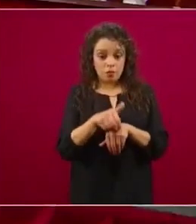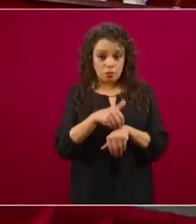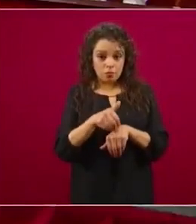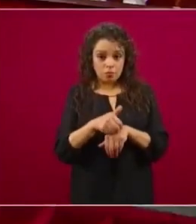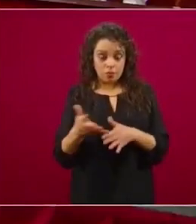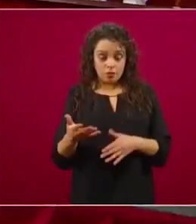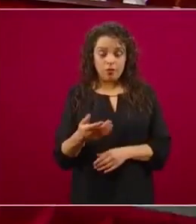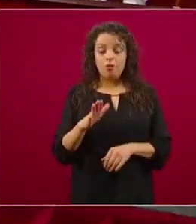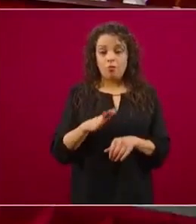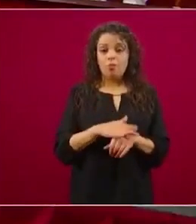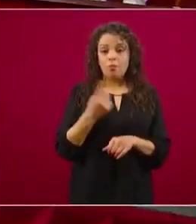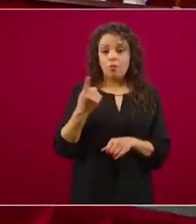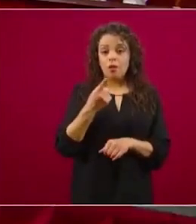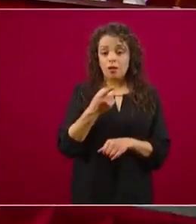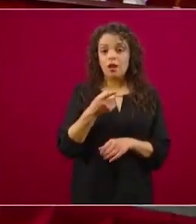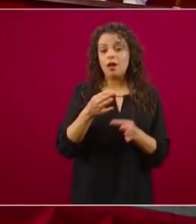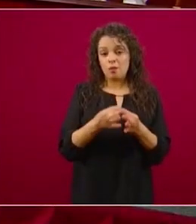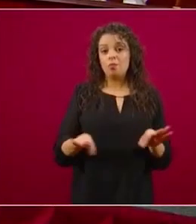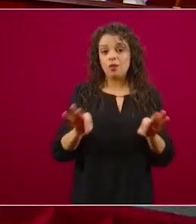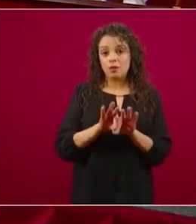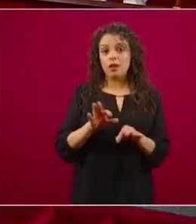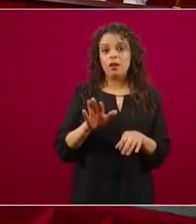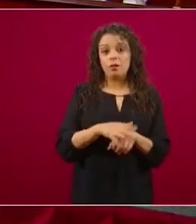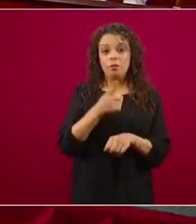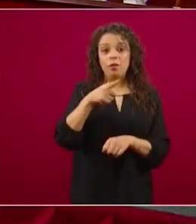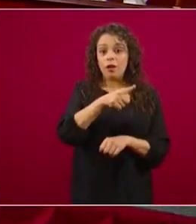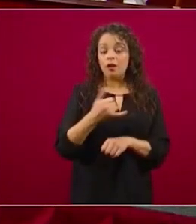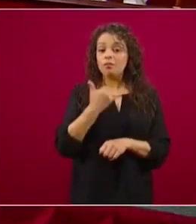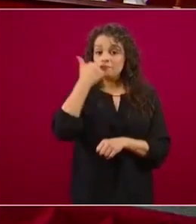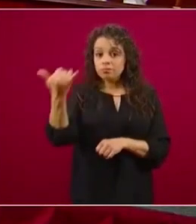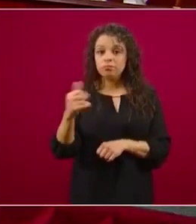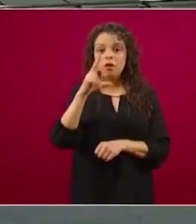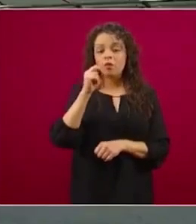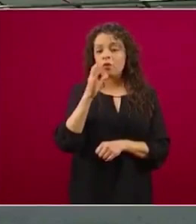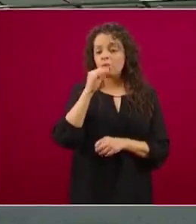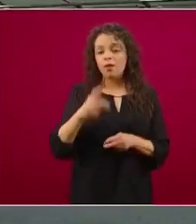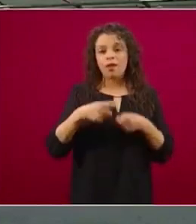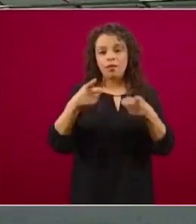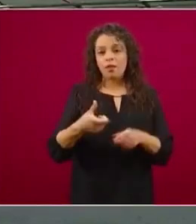porque ese es uno de los motivos de rechazo. Entonces, un poco actualizando las cifras,